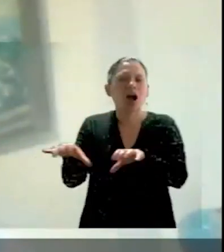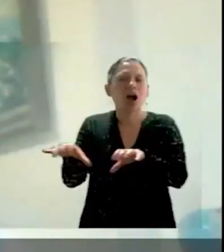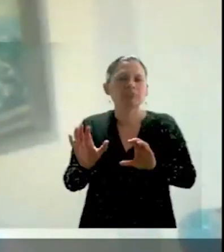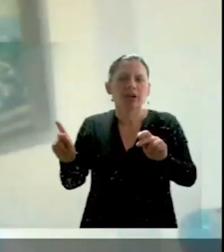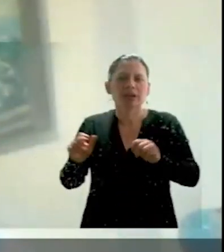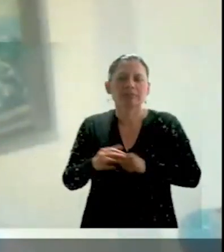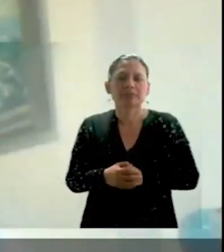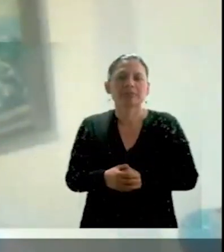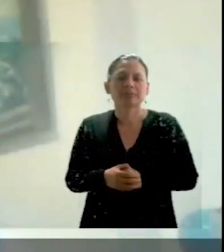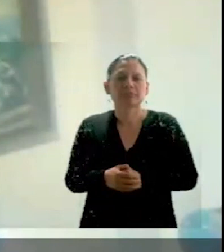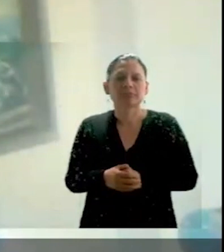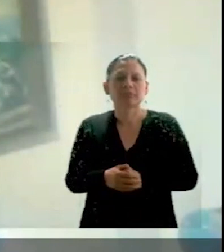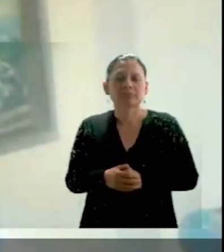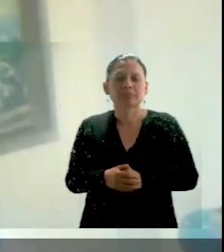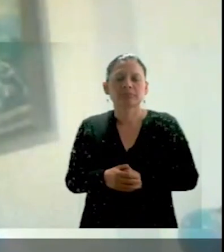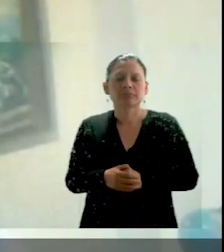bueno,